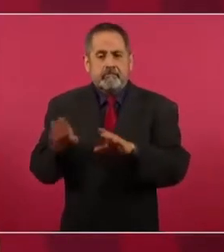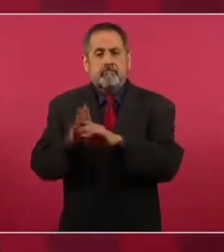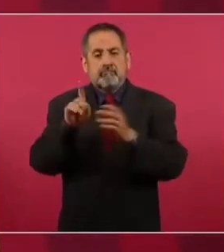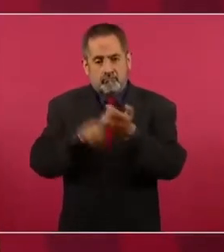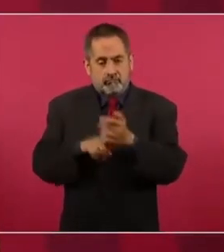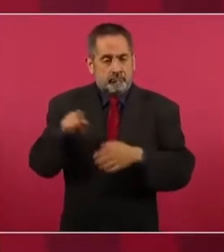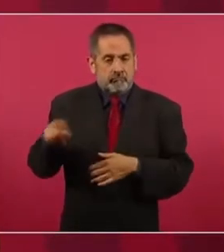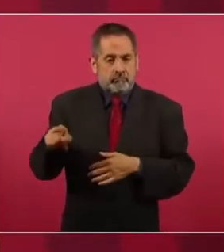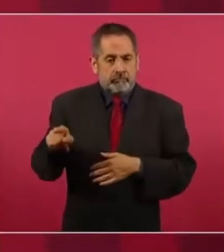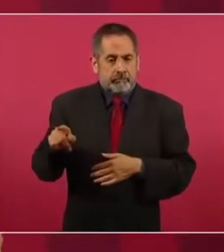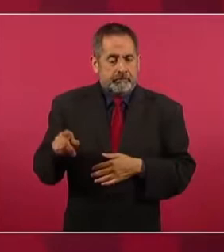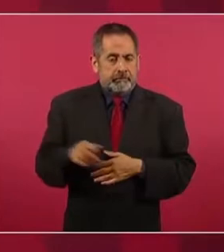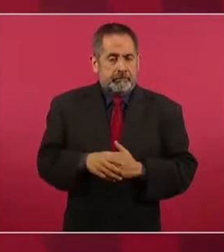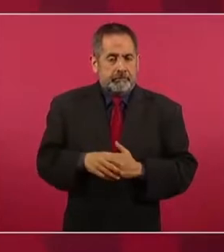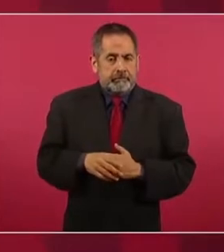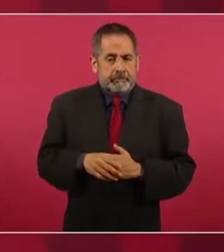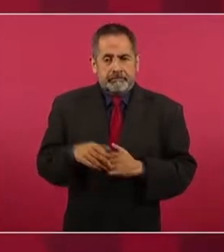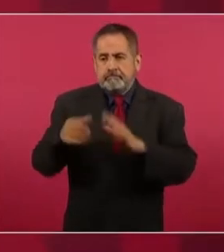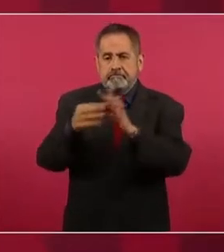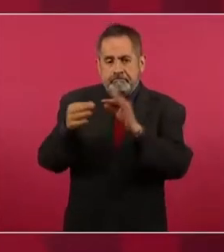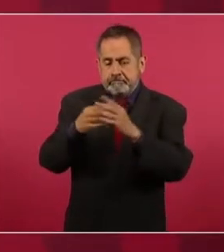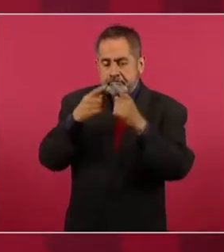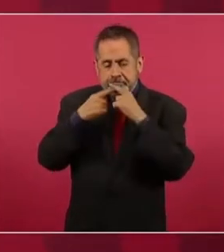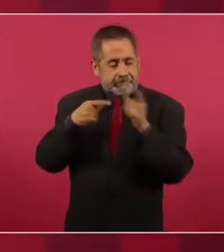en la cabeza,